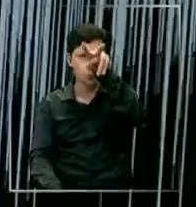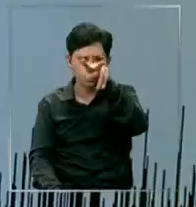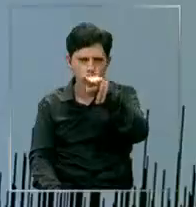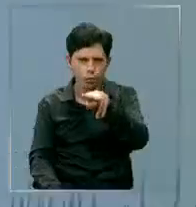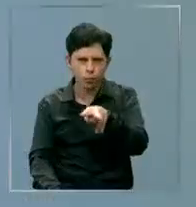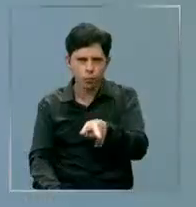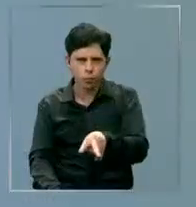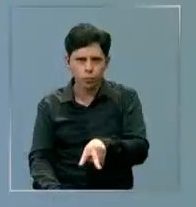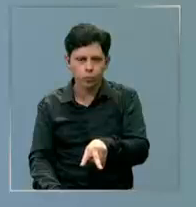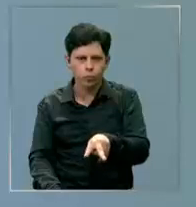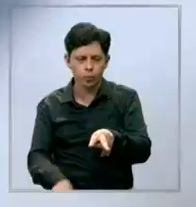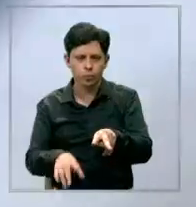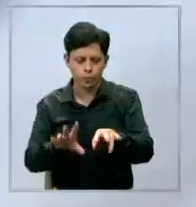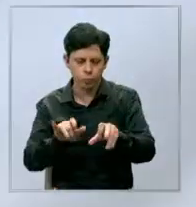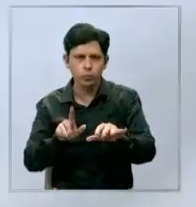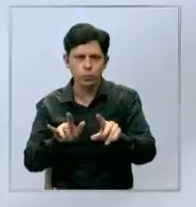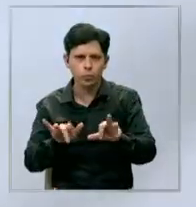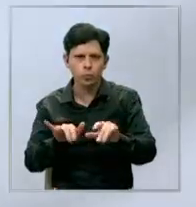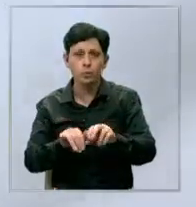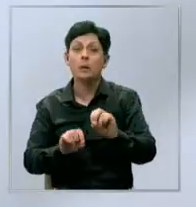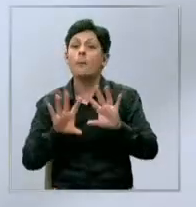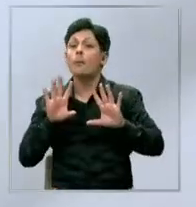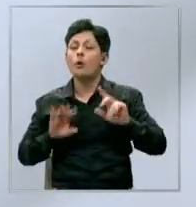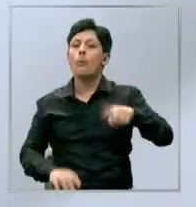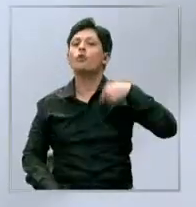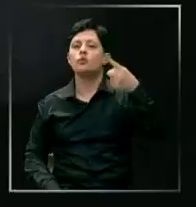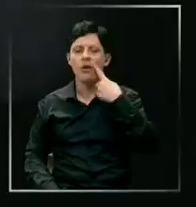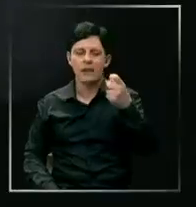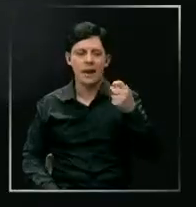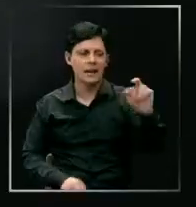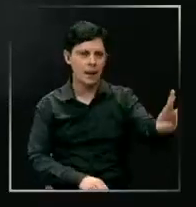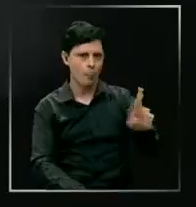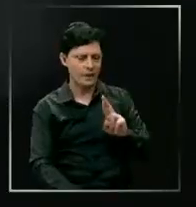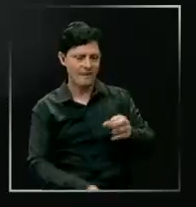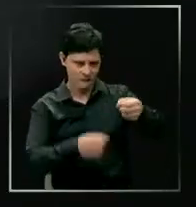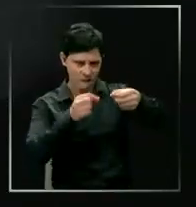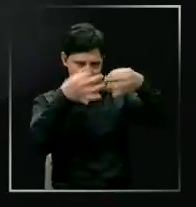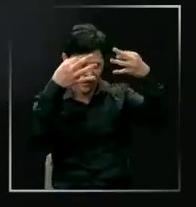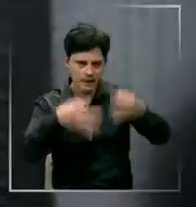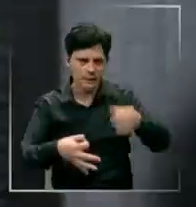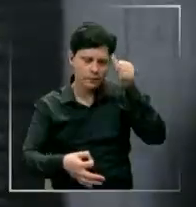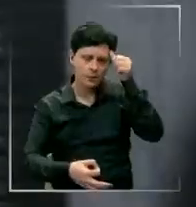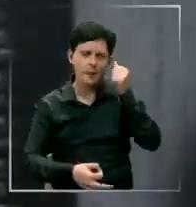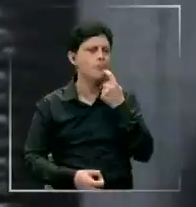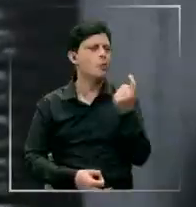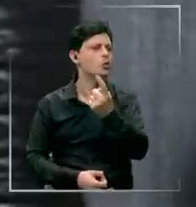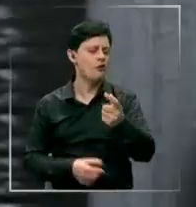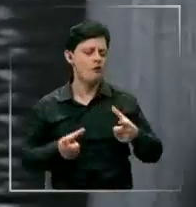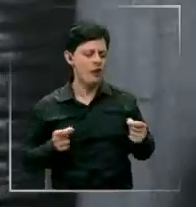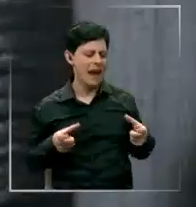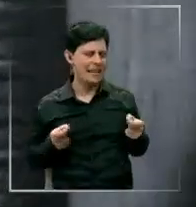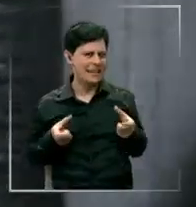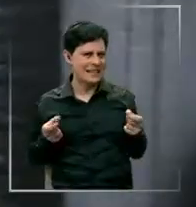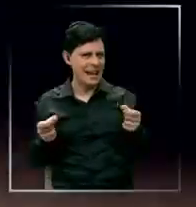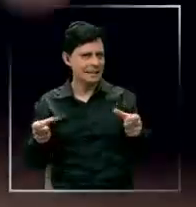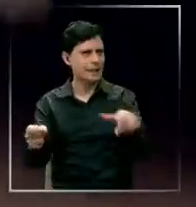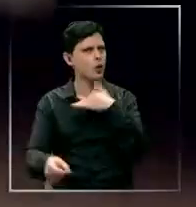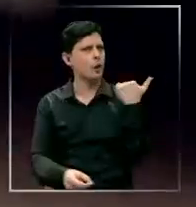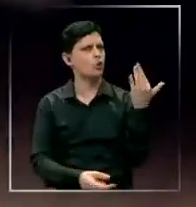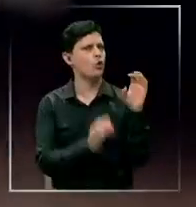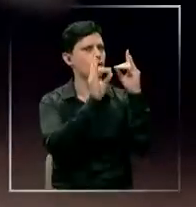que en los próximos días podrían tener una respuesta definitiva. A Pablo Neruda, ¿fue el cáncer el que lo mató o fue